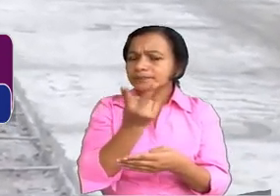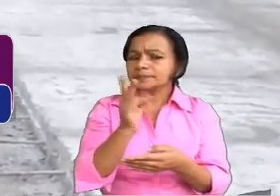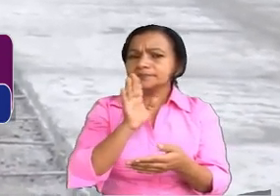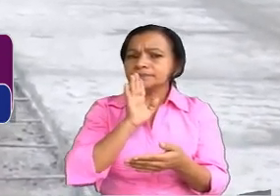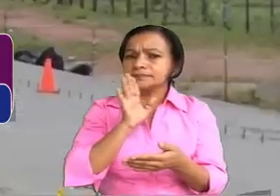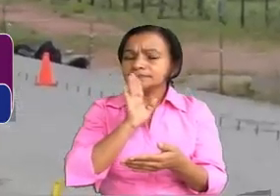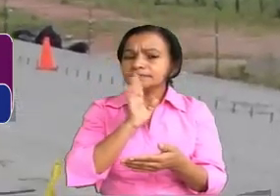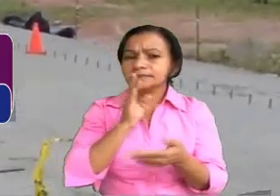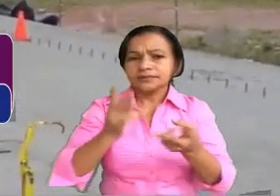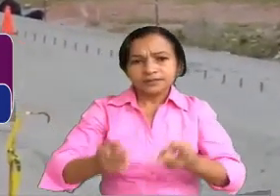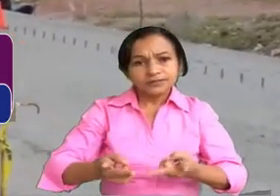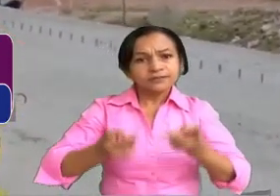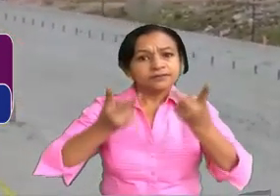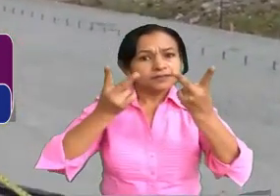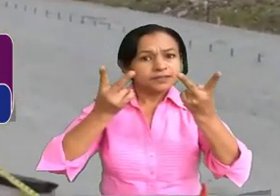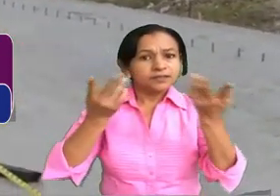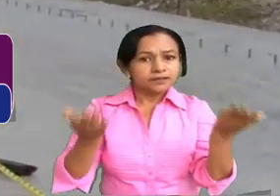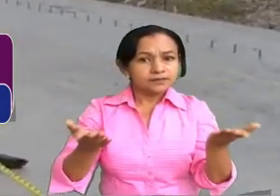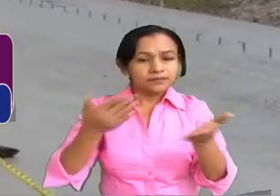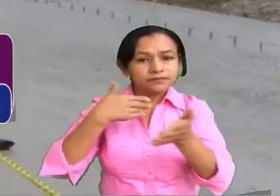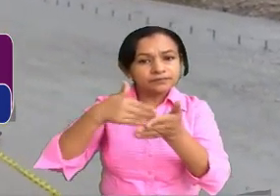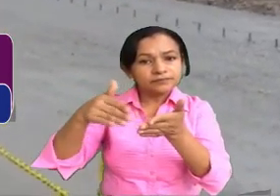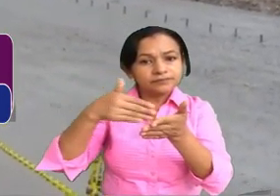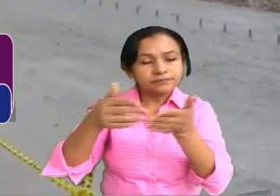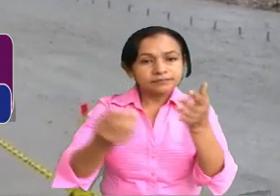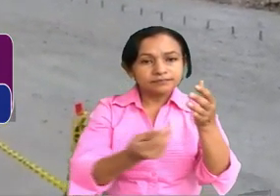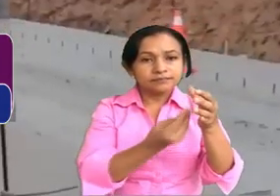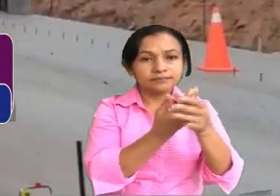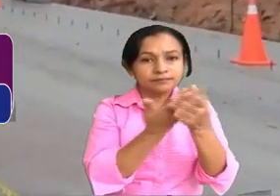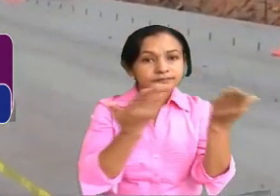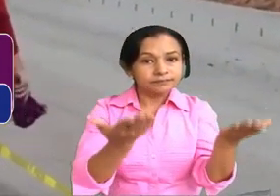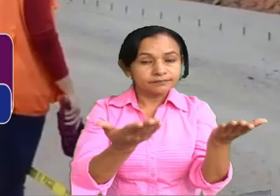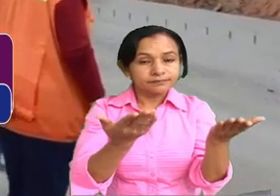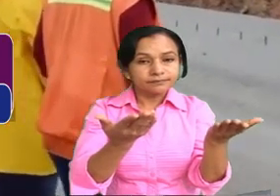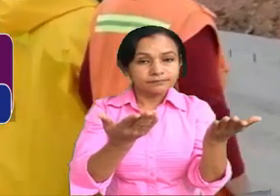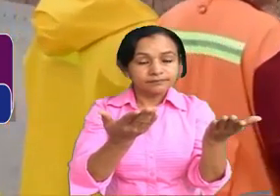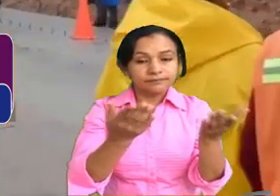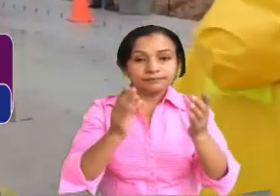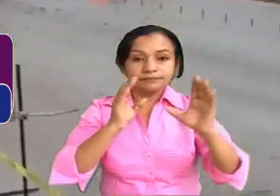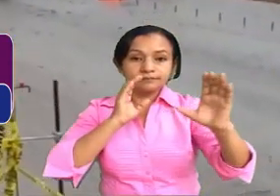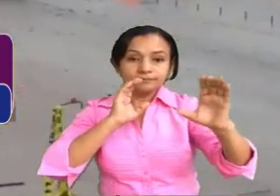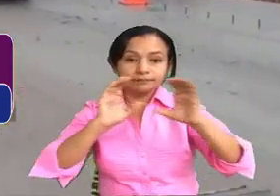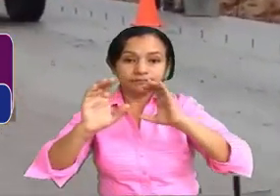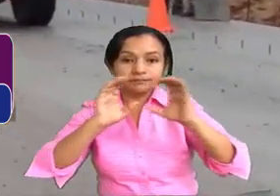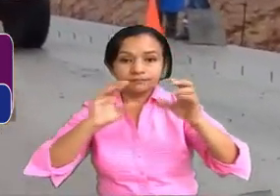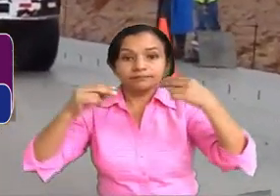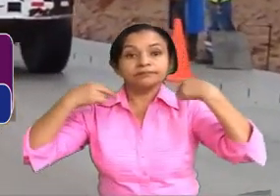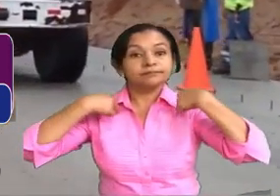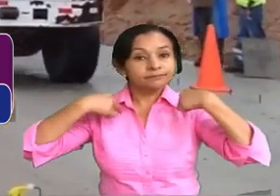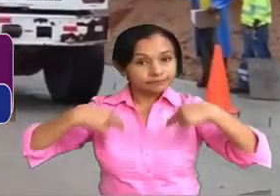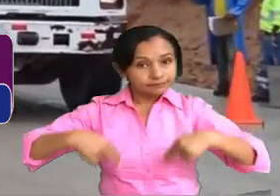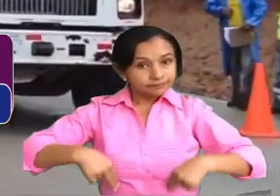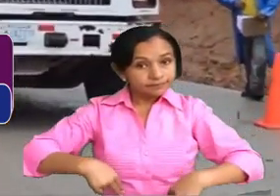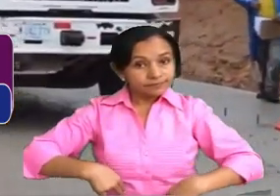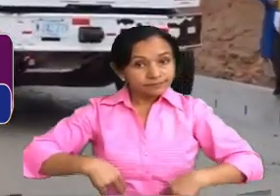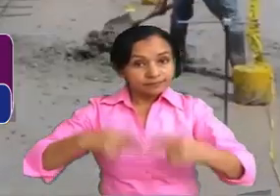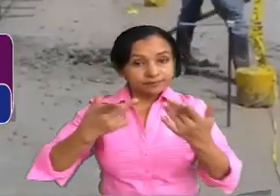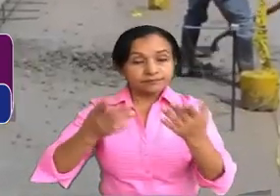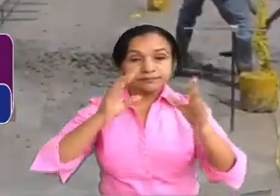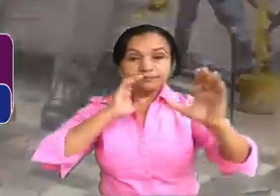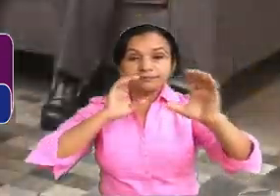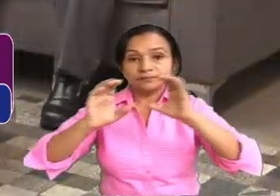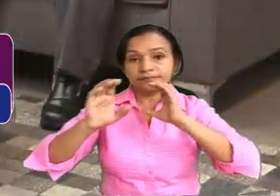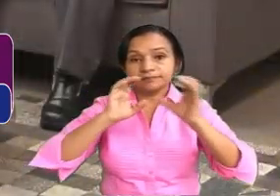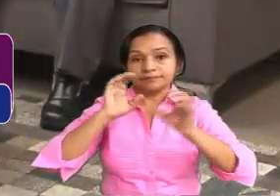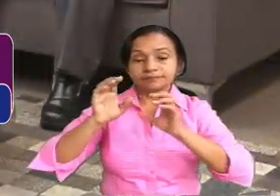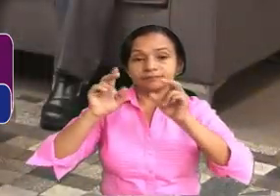también de medios de vida, porque facilitan la integración, en principio, de la comunicación entre los seres humanos, y a través de eso la comunicación